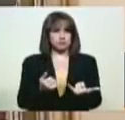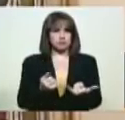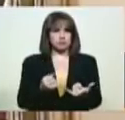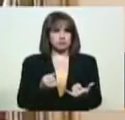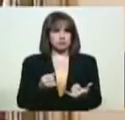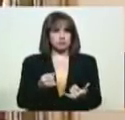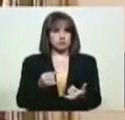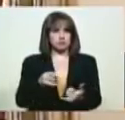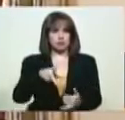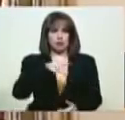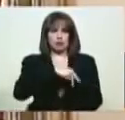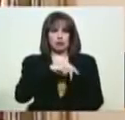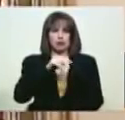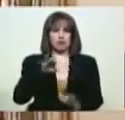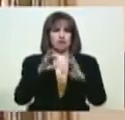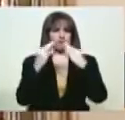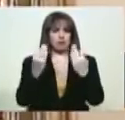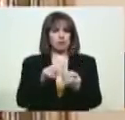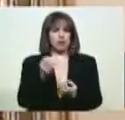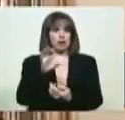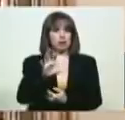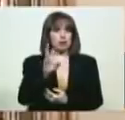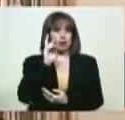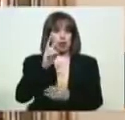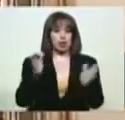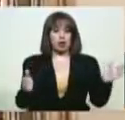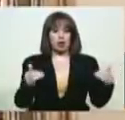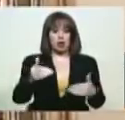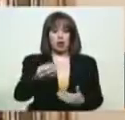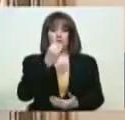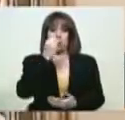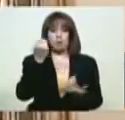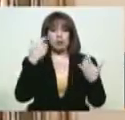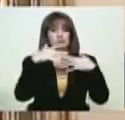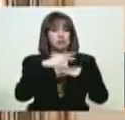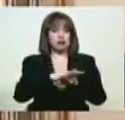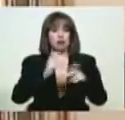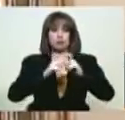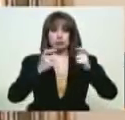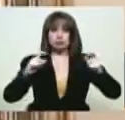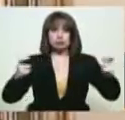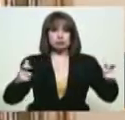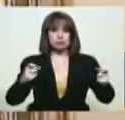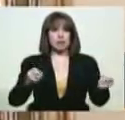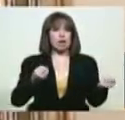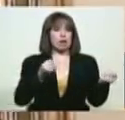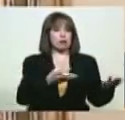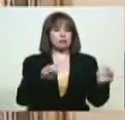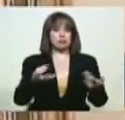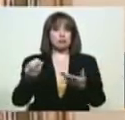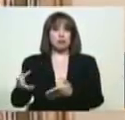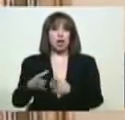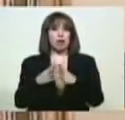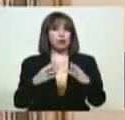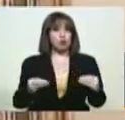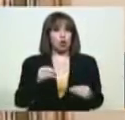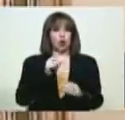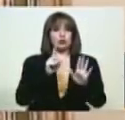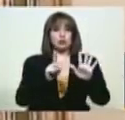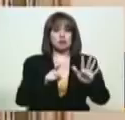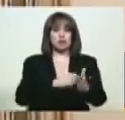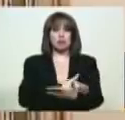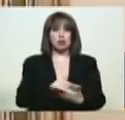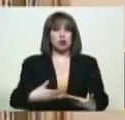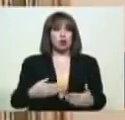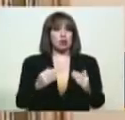patria, garantizar el CLAP integral, ampliado a esos 6 millones de hogares, con